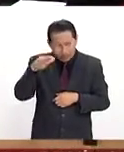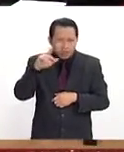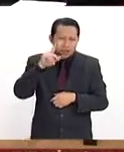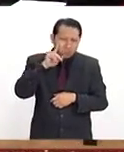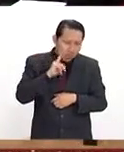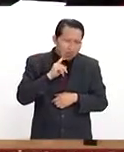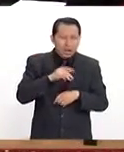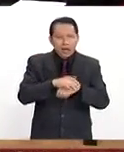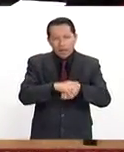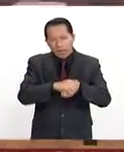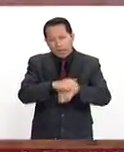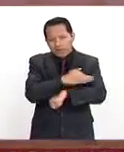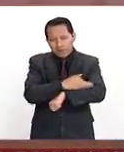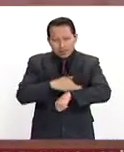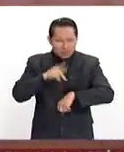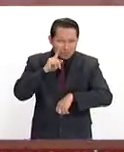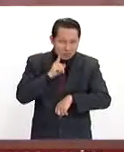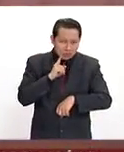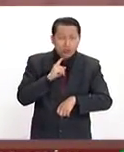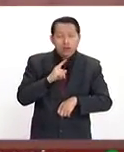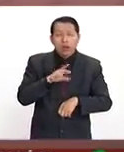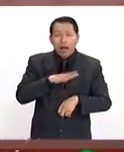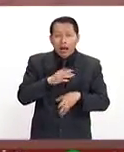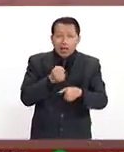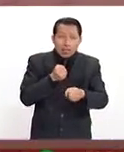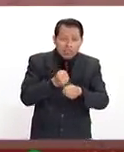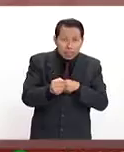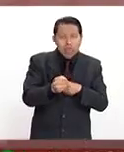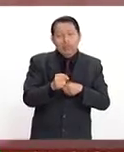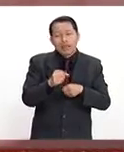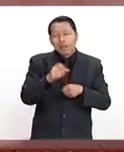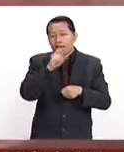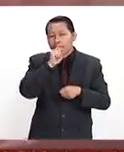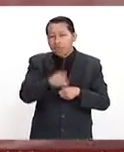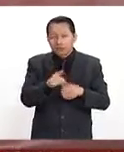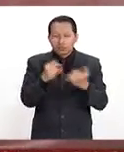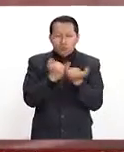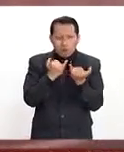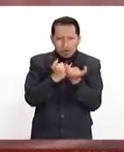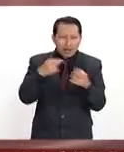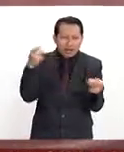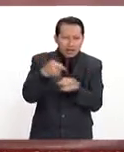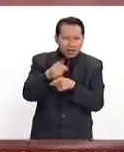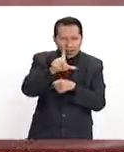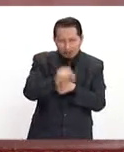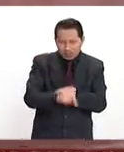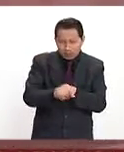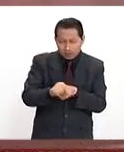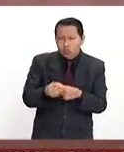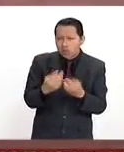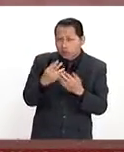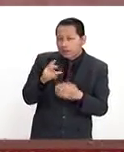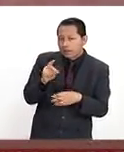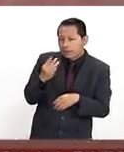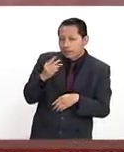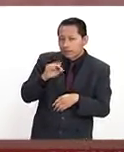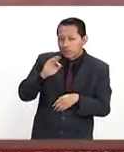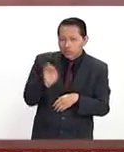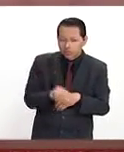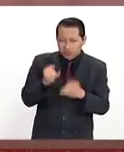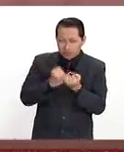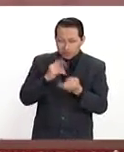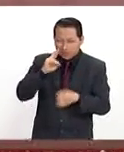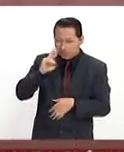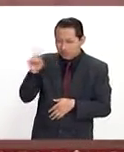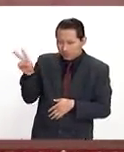amiga que sea maltratada física y emocionalmente, 33%. Aquí lo podemos ver como vaso medio vacío, medio lleno.